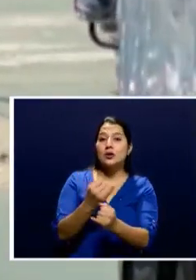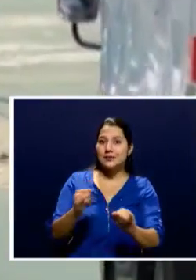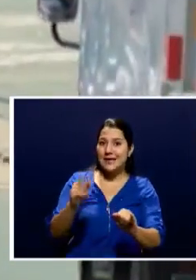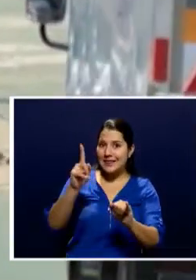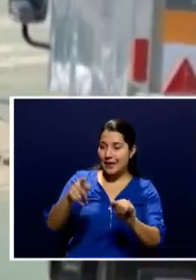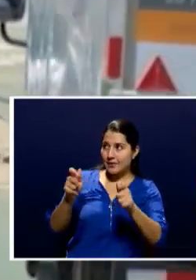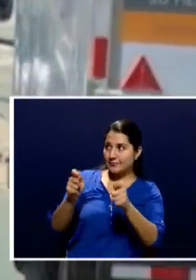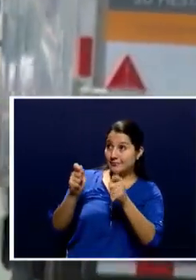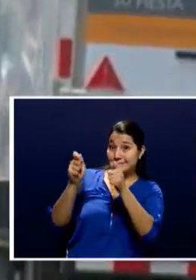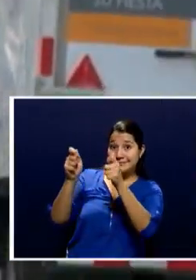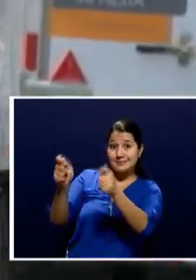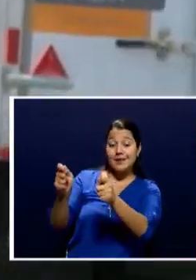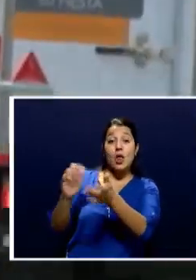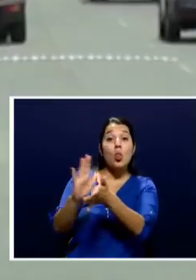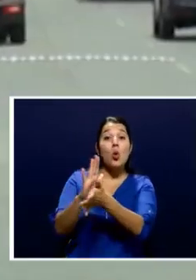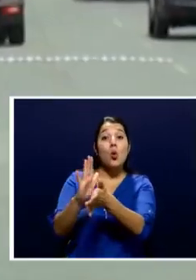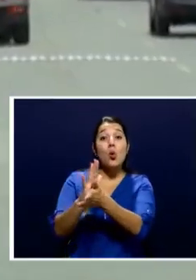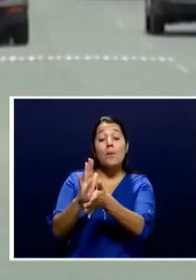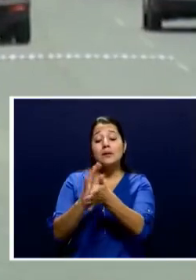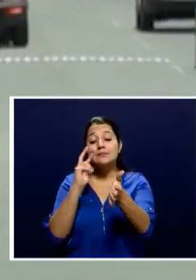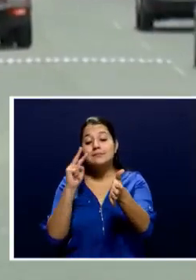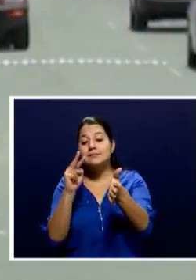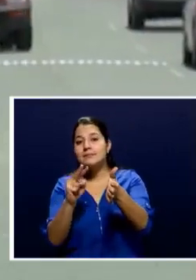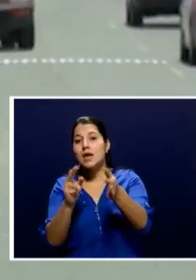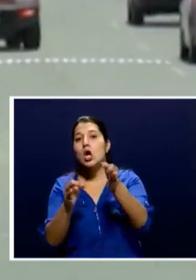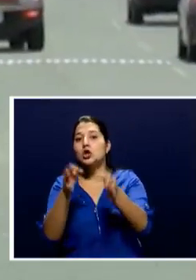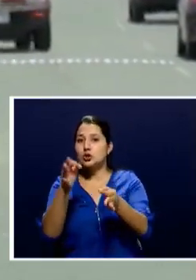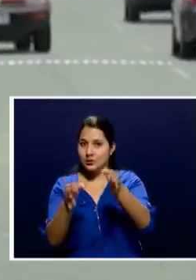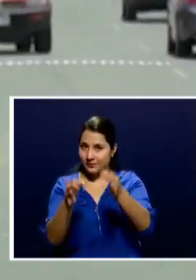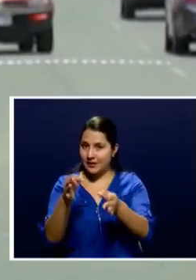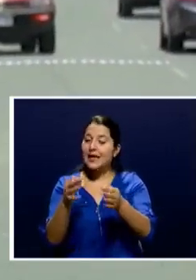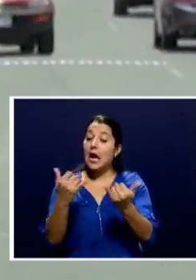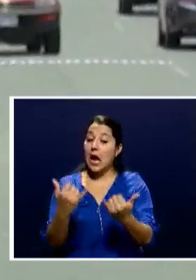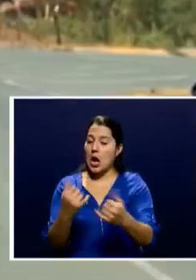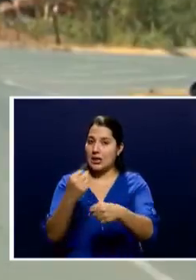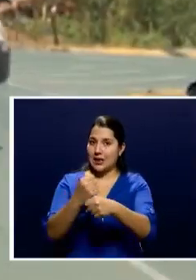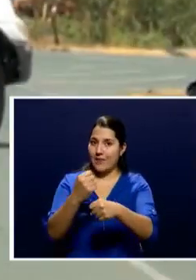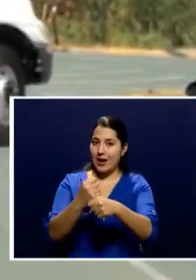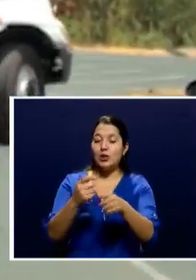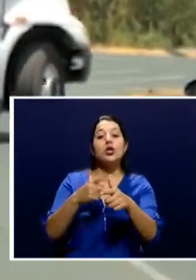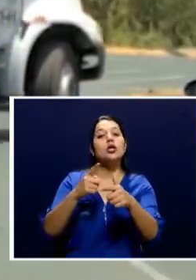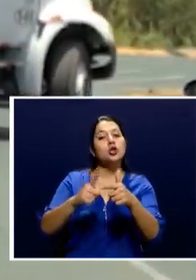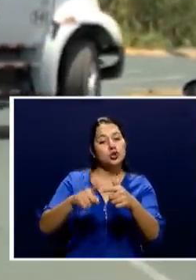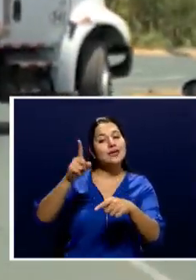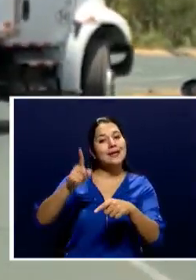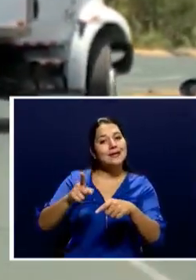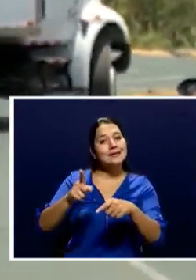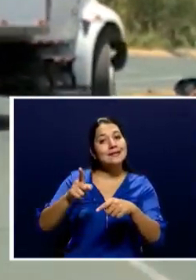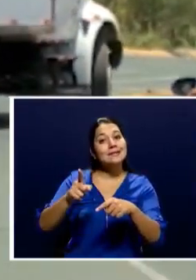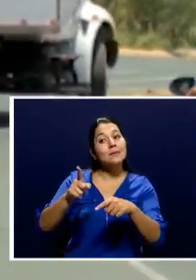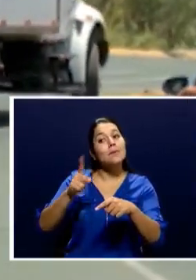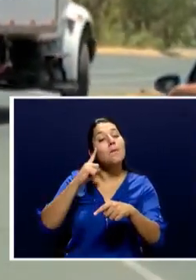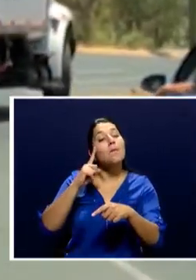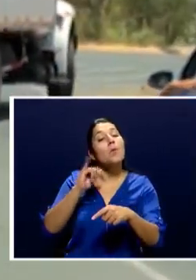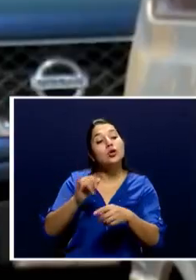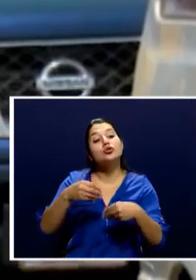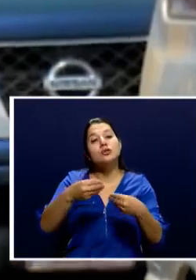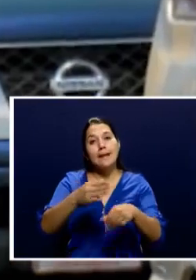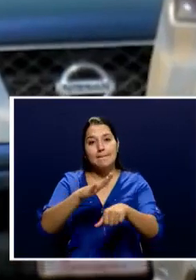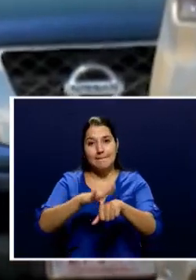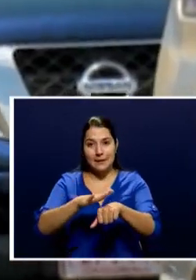deberán portar y presentar un documento de respaldo sobre sus labores o actividades ejercidas que justifiquen su movilización en la